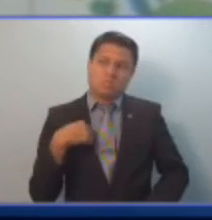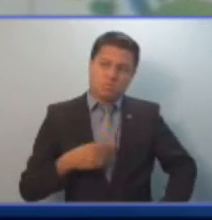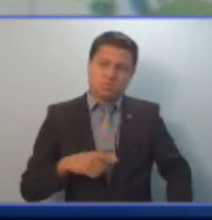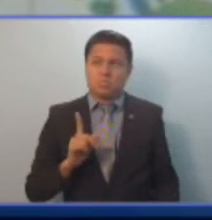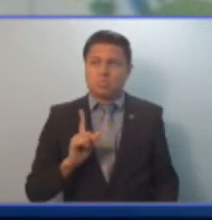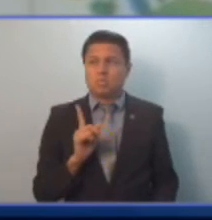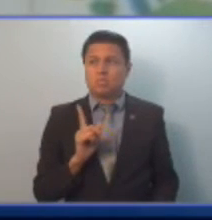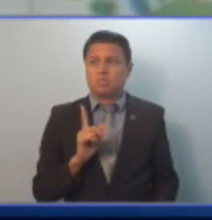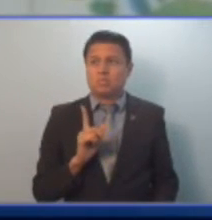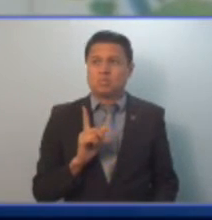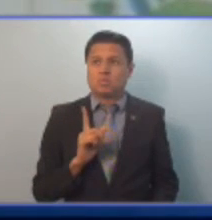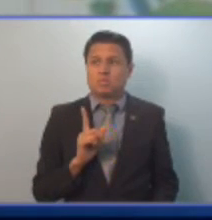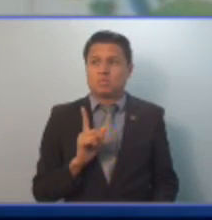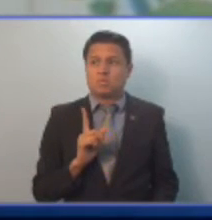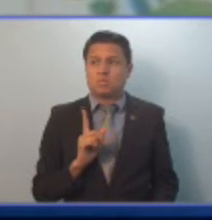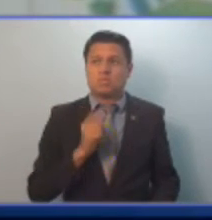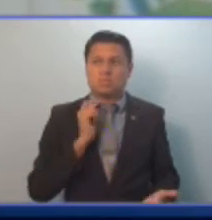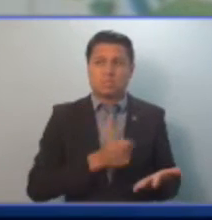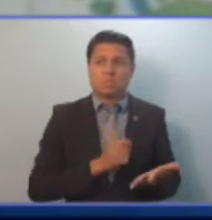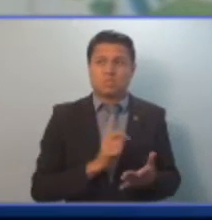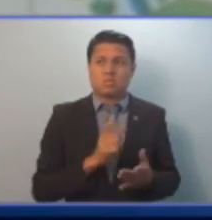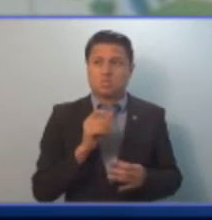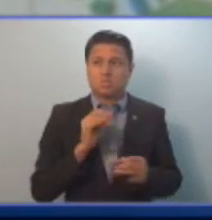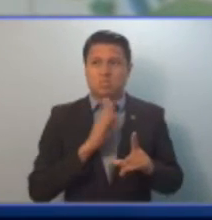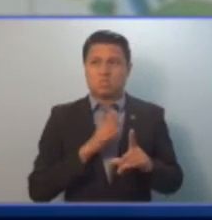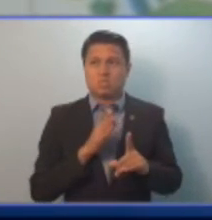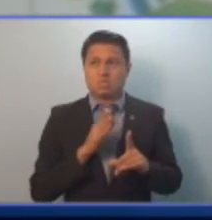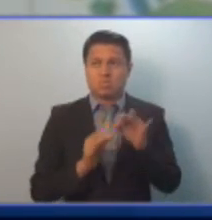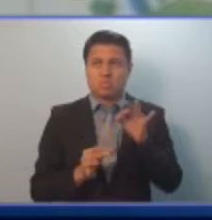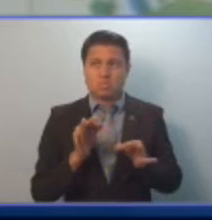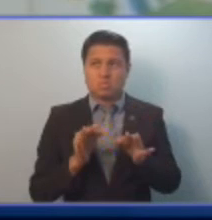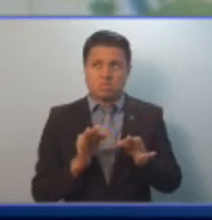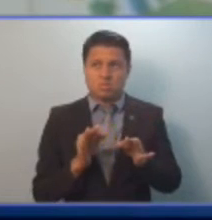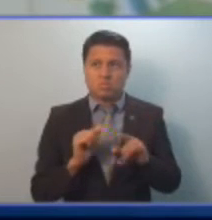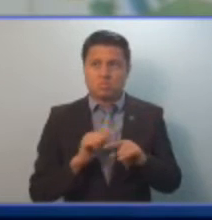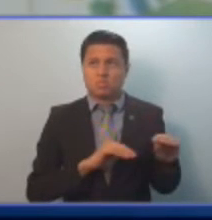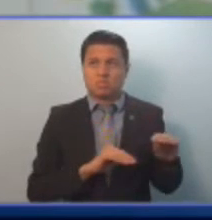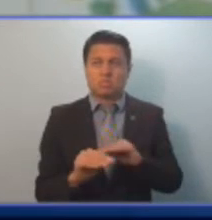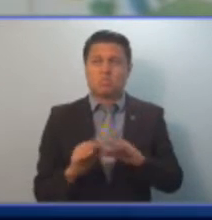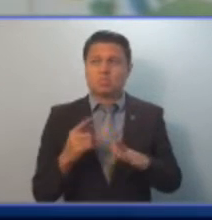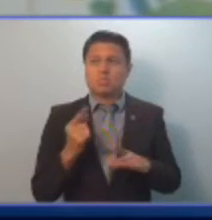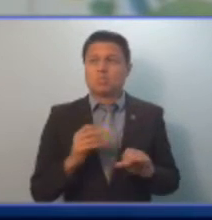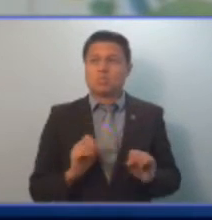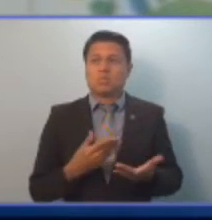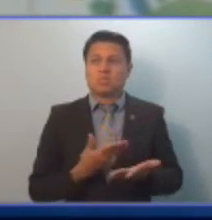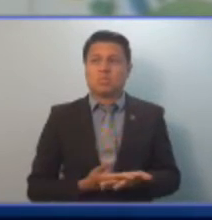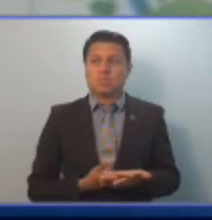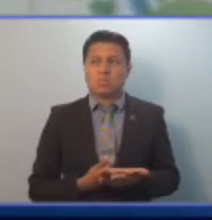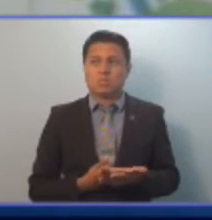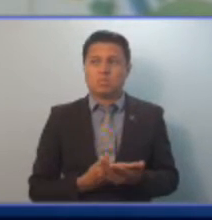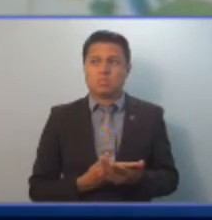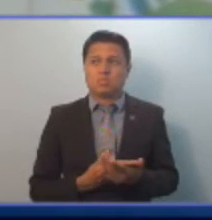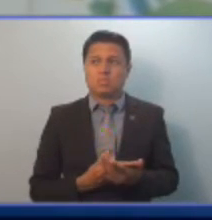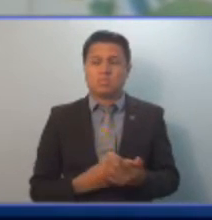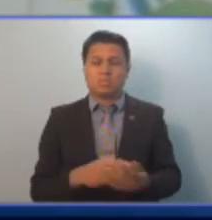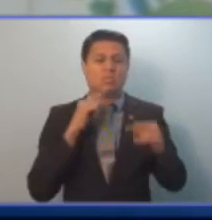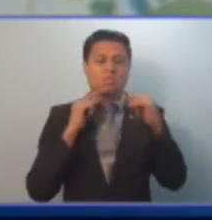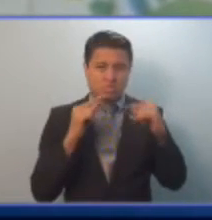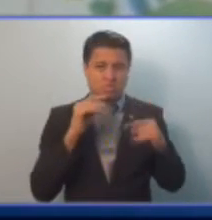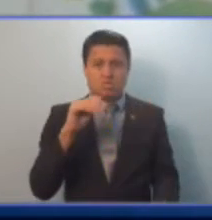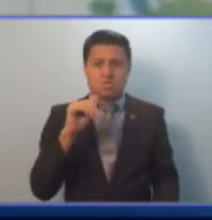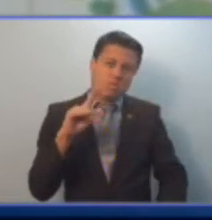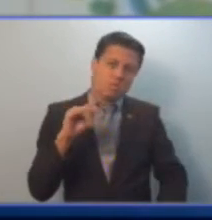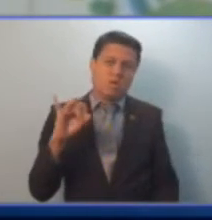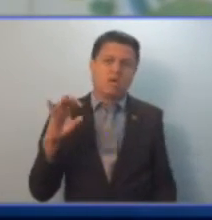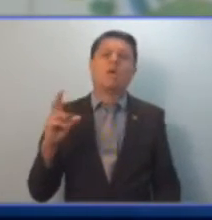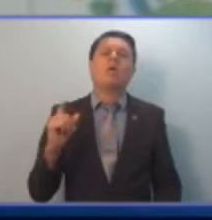soy un juez imparcial, no voy a poder someter al poder fáctico que